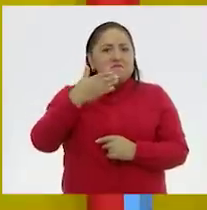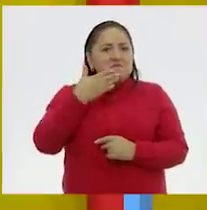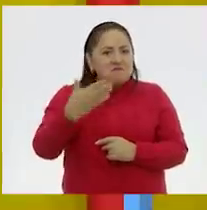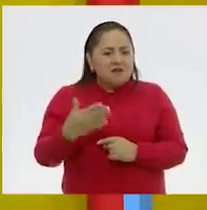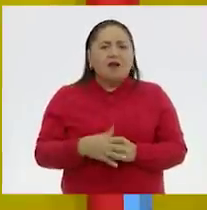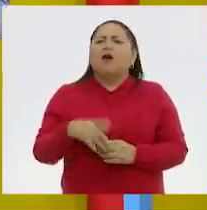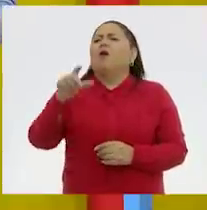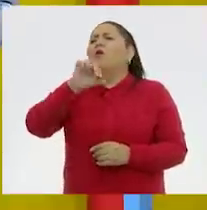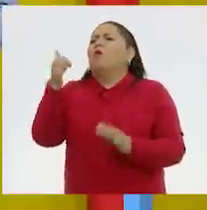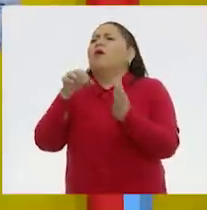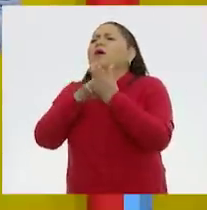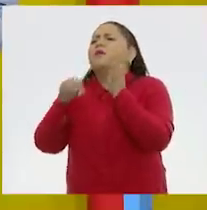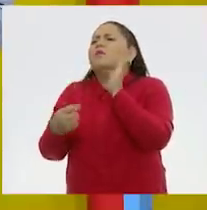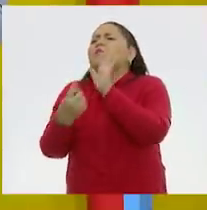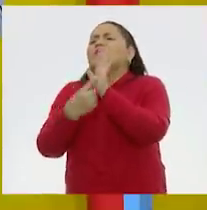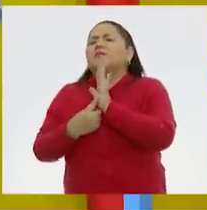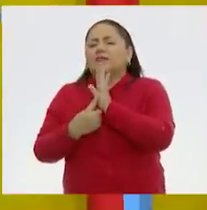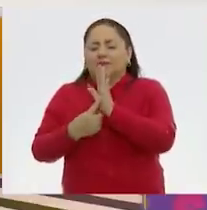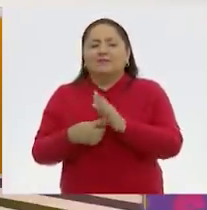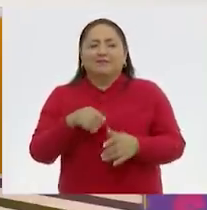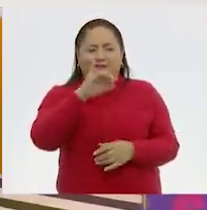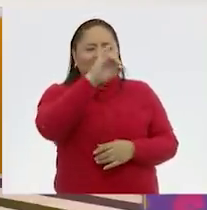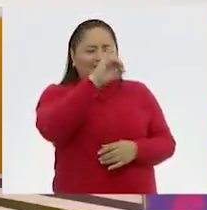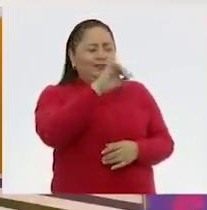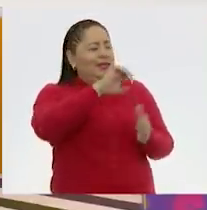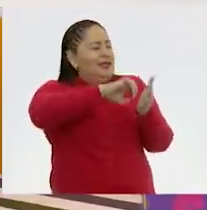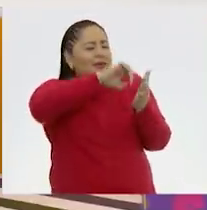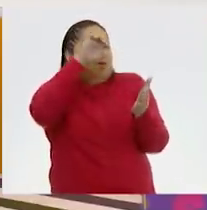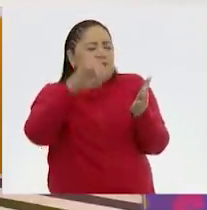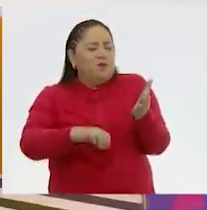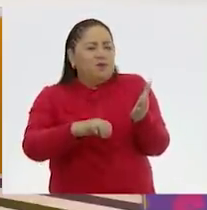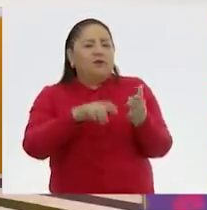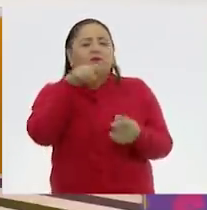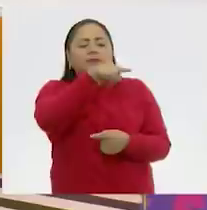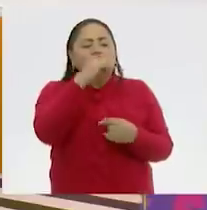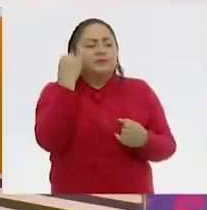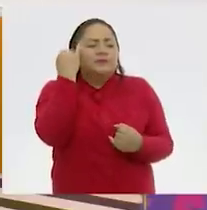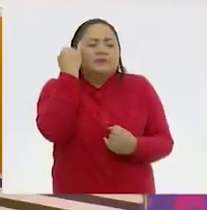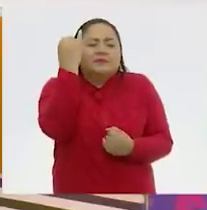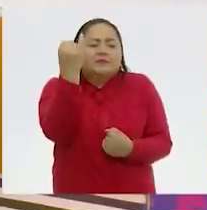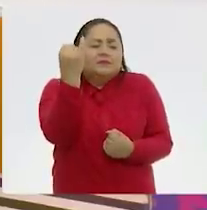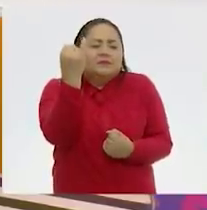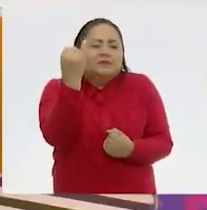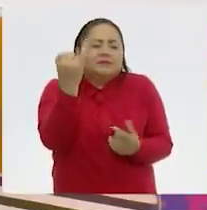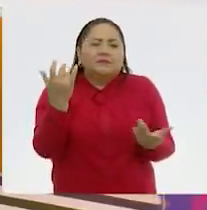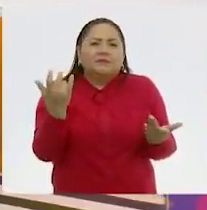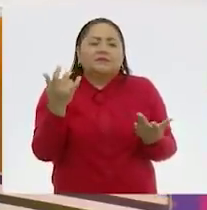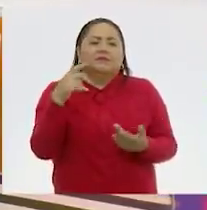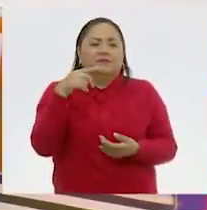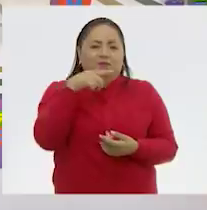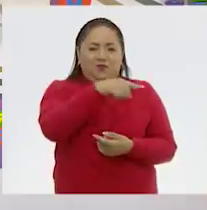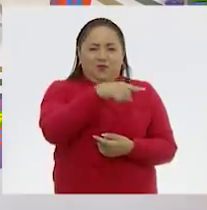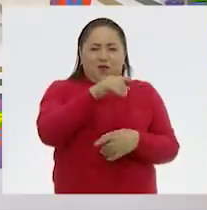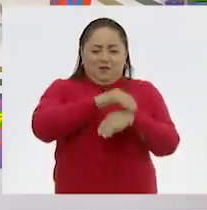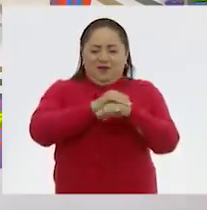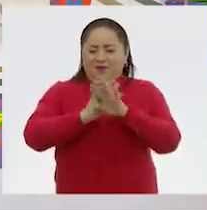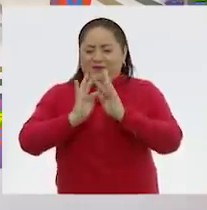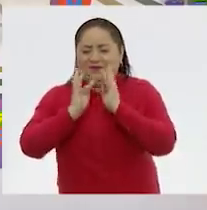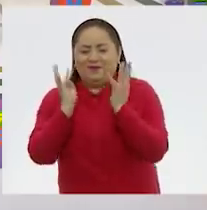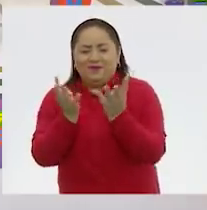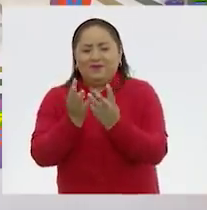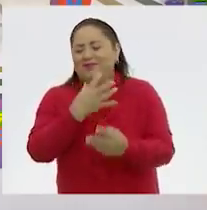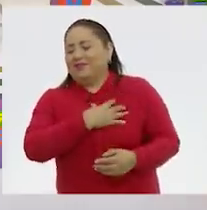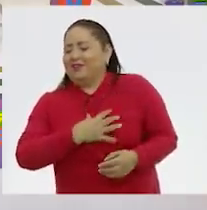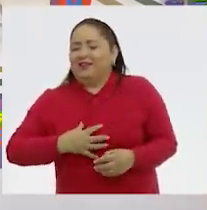otro ejemplo que mostrarnos, Aladín? Sí, por ejemplo, imagínate que tú estás con tus amigos